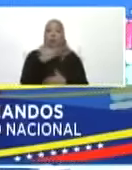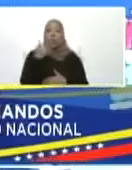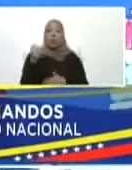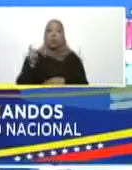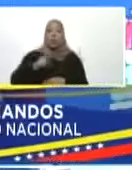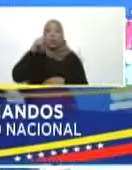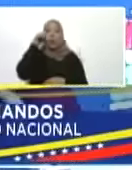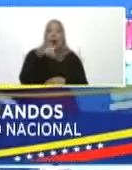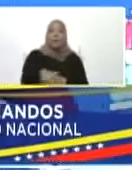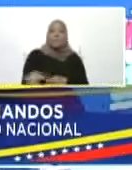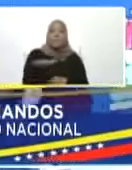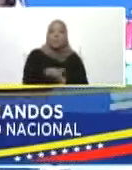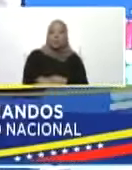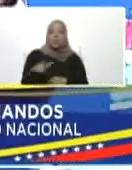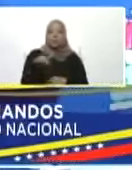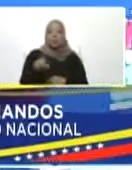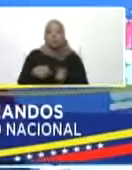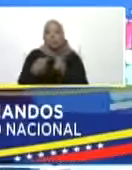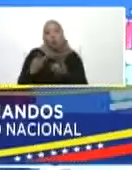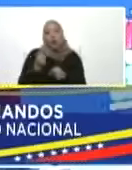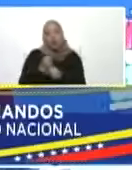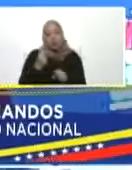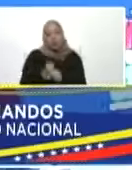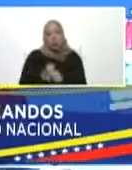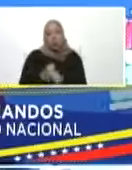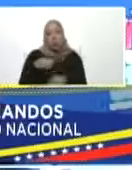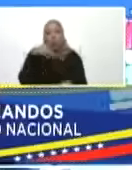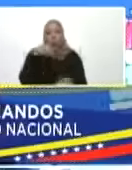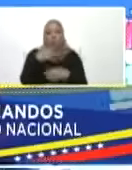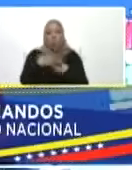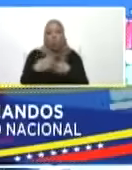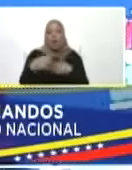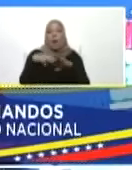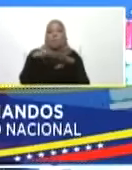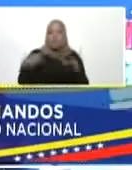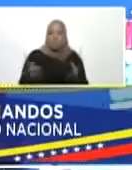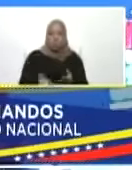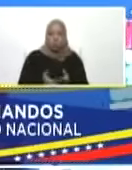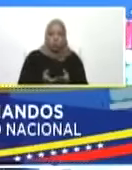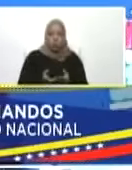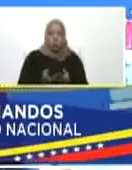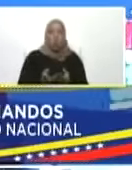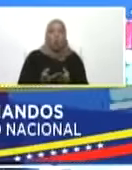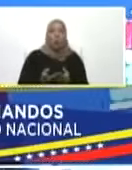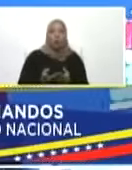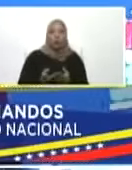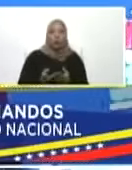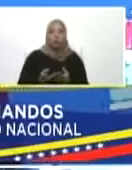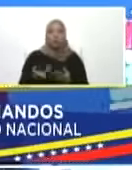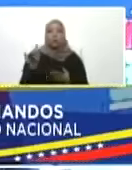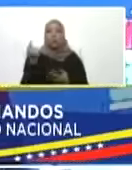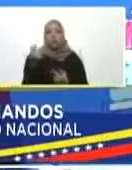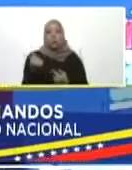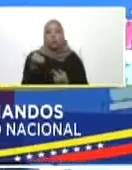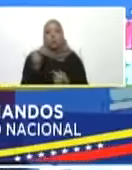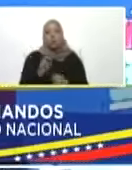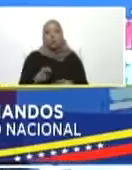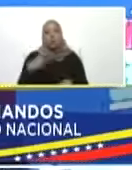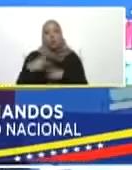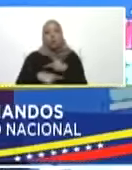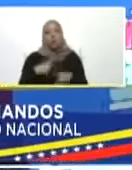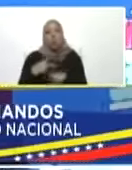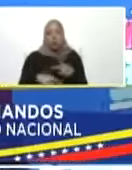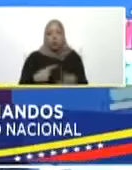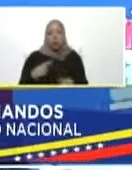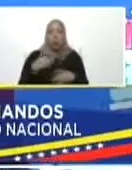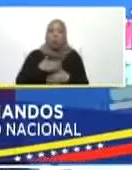necesidades del país y tenga vocación exportadora y sea ejemplo en el mundo en generación de riqueza, de bienes, de productos,